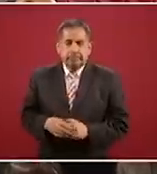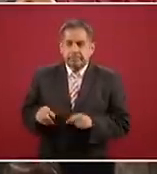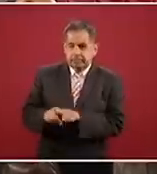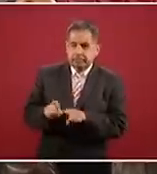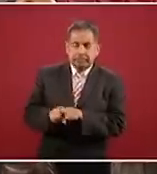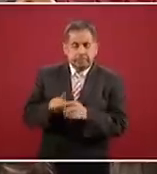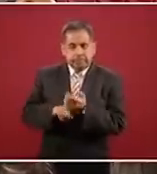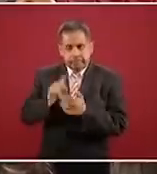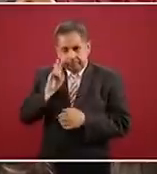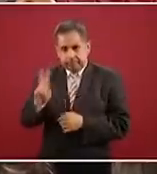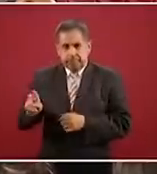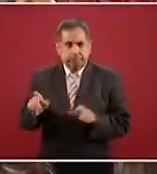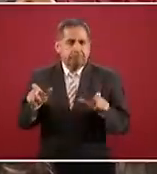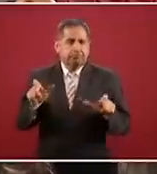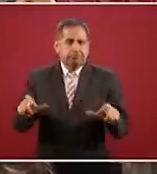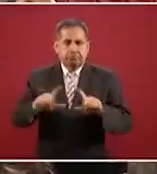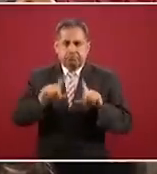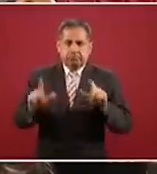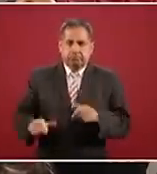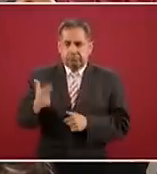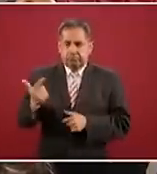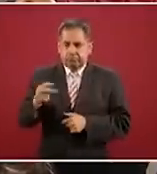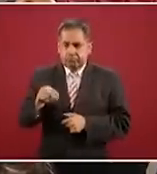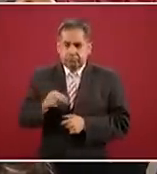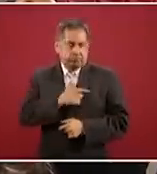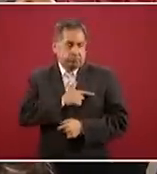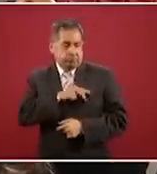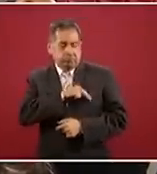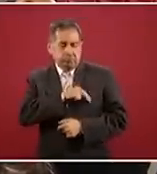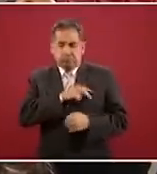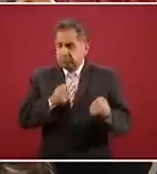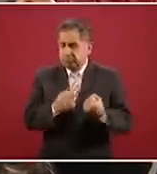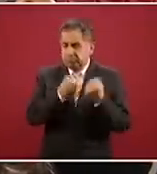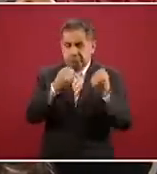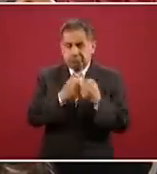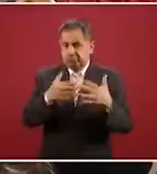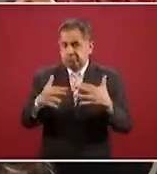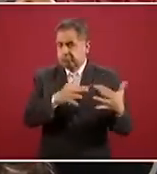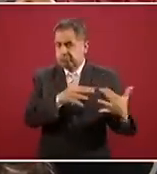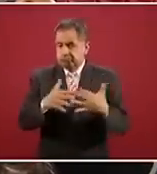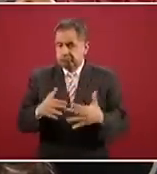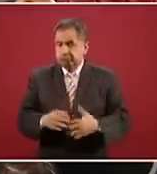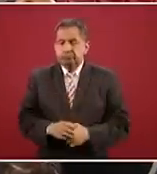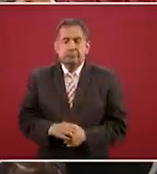aquí podemos ver a la Guardia Nacional cómo han sido agredidos. A la que sigue, por favor.